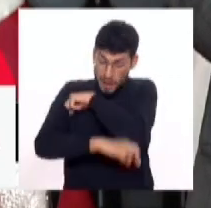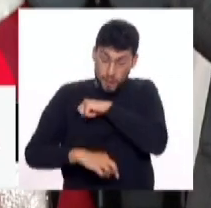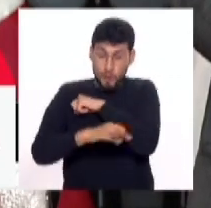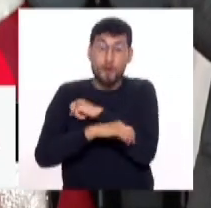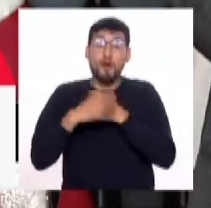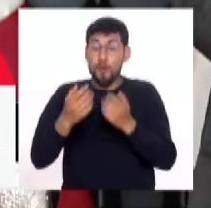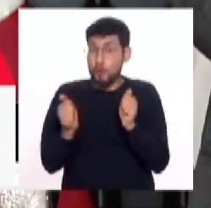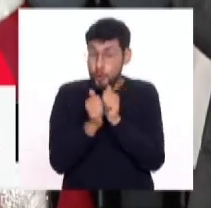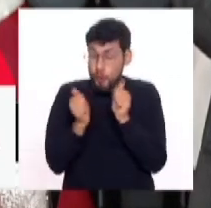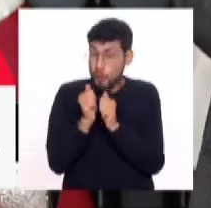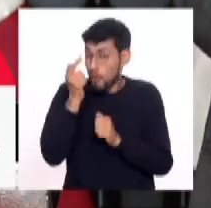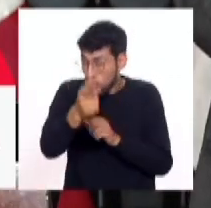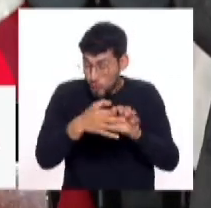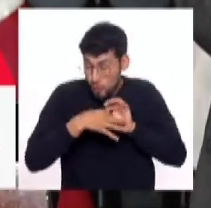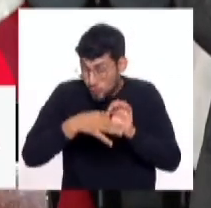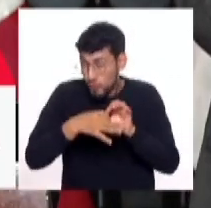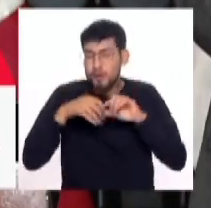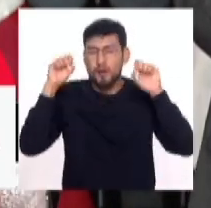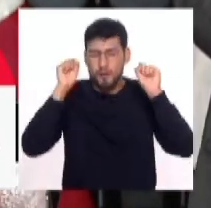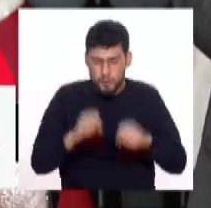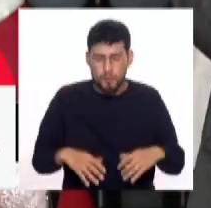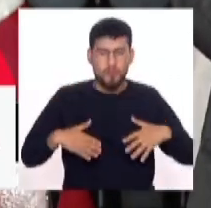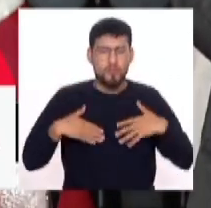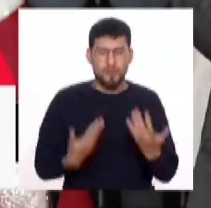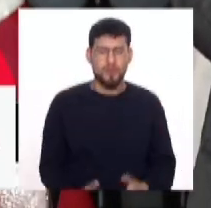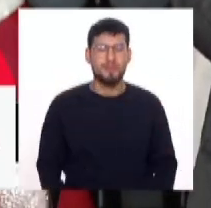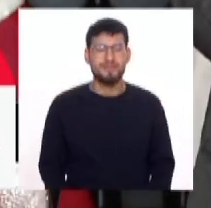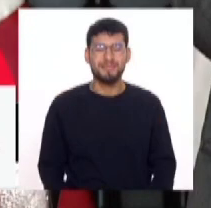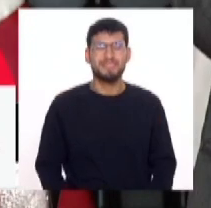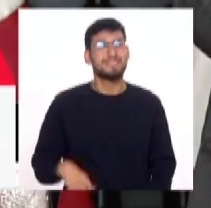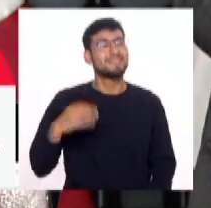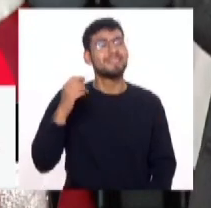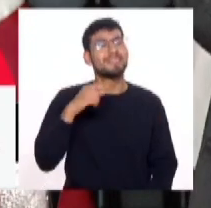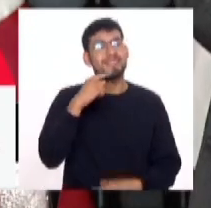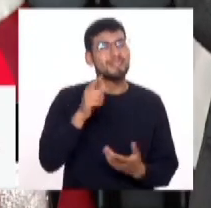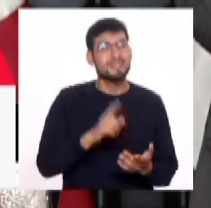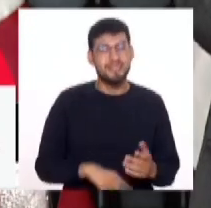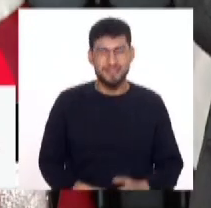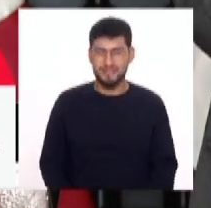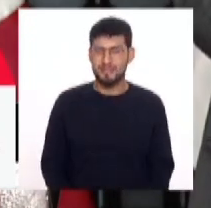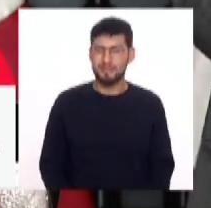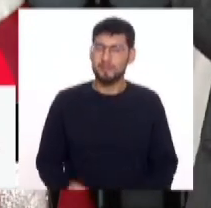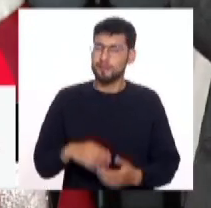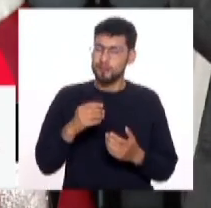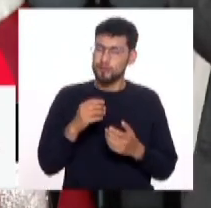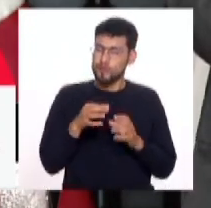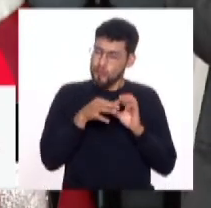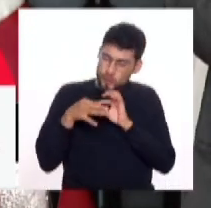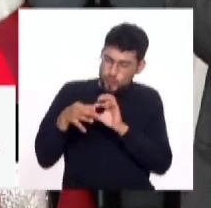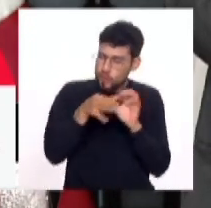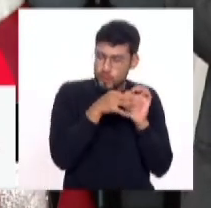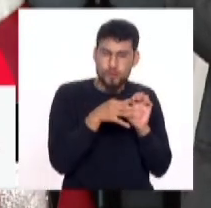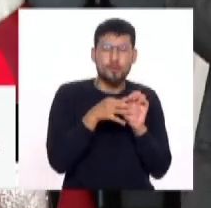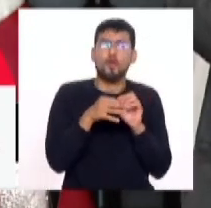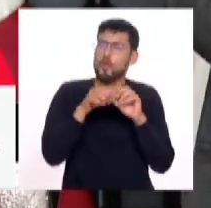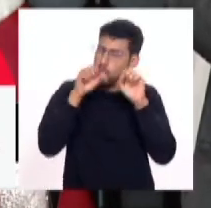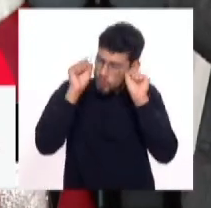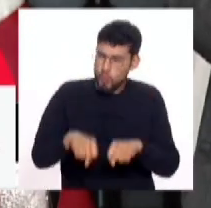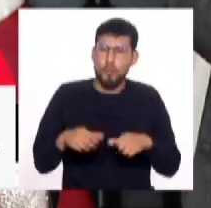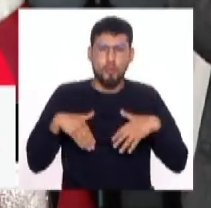la mano de ustedes, lo haremos posible. Y como siempre digo, unidos, todo